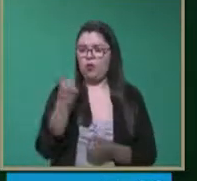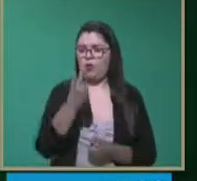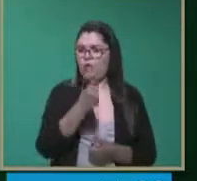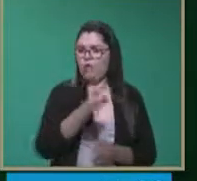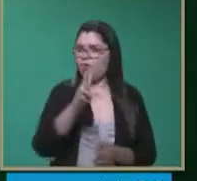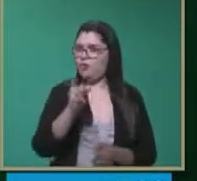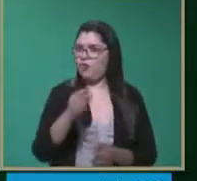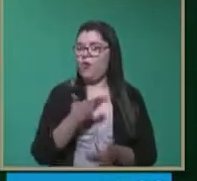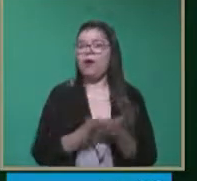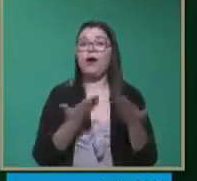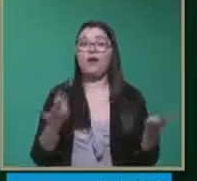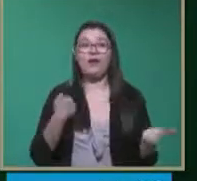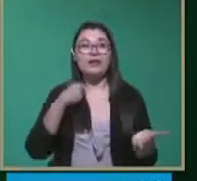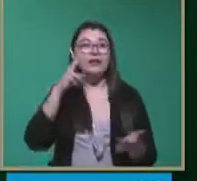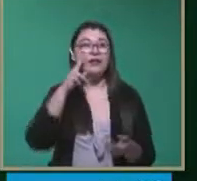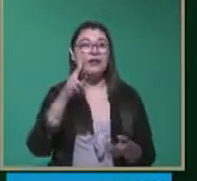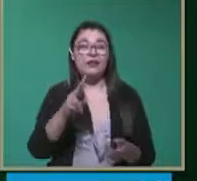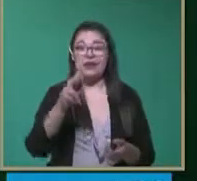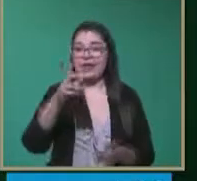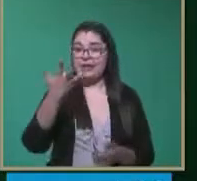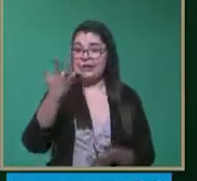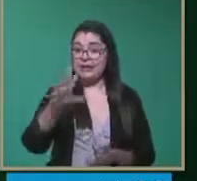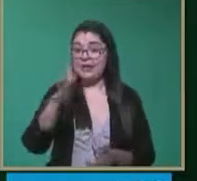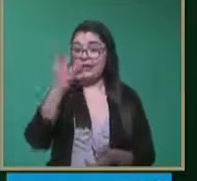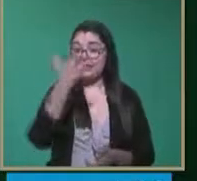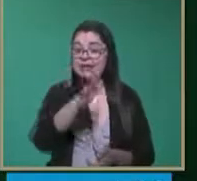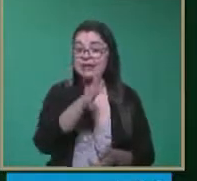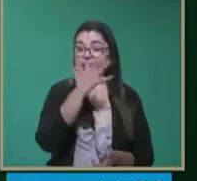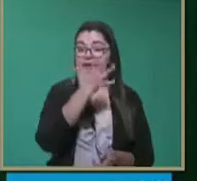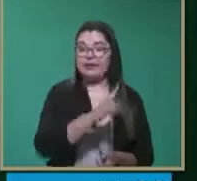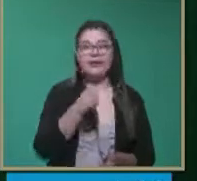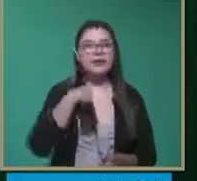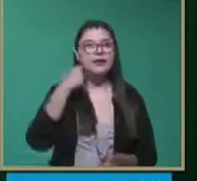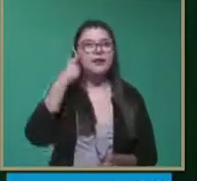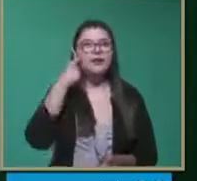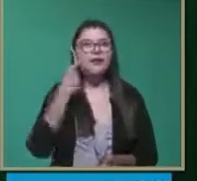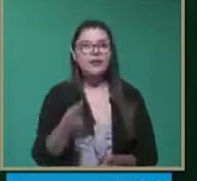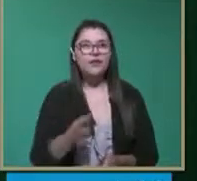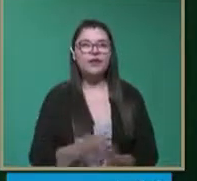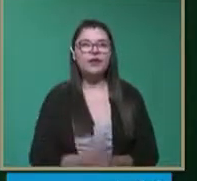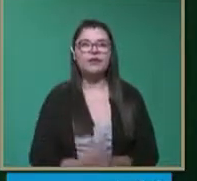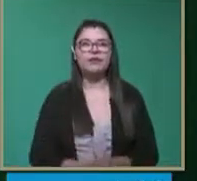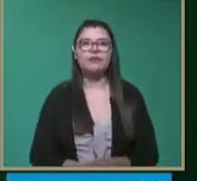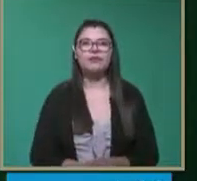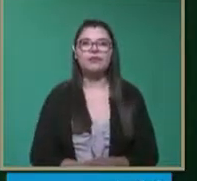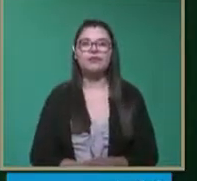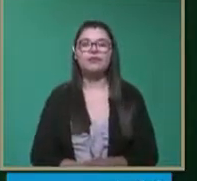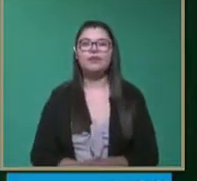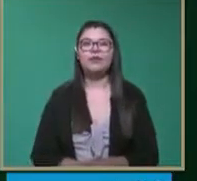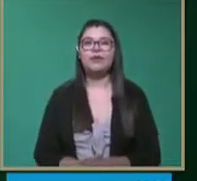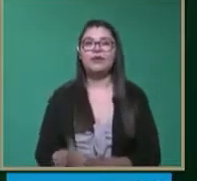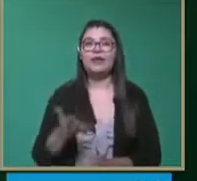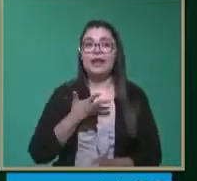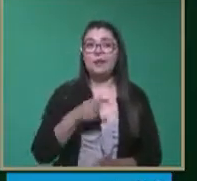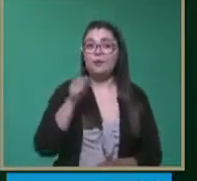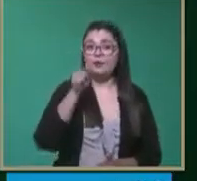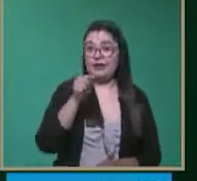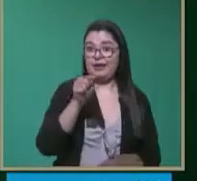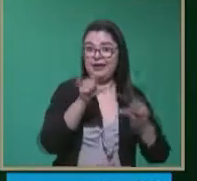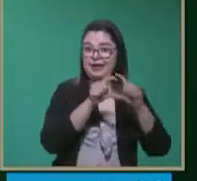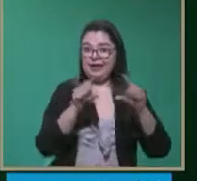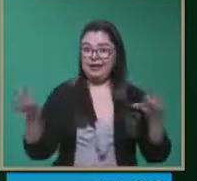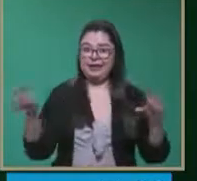Ahora sí, vamos a iniciar ubicándonos en la recta. Tenemos la recta en el número 67 y